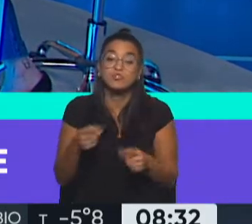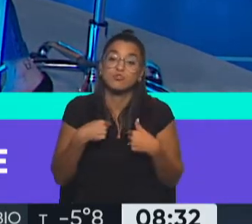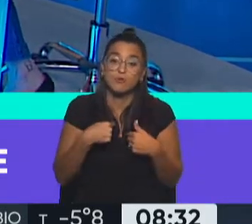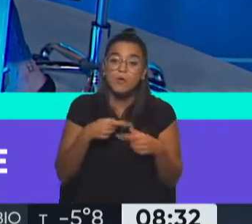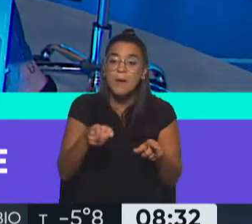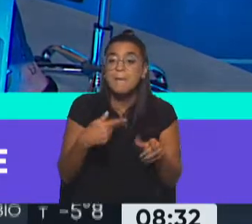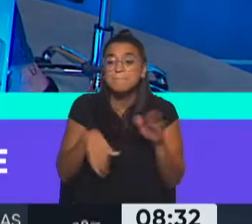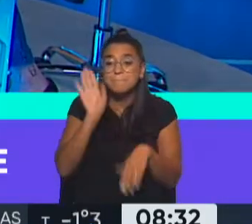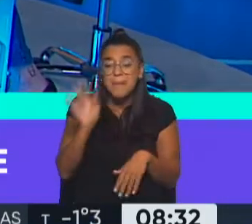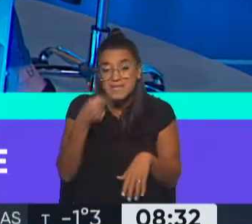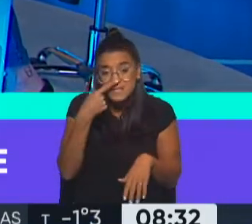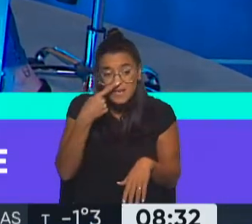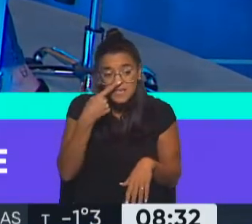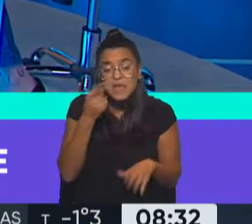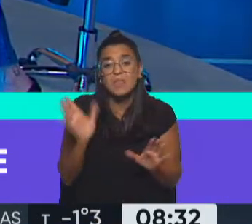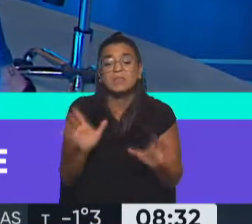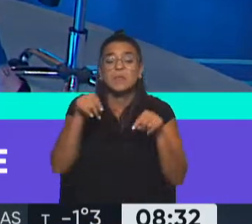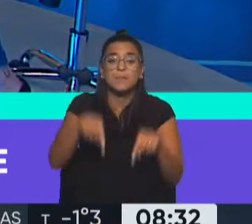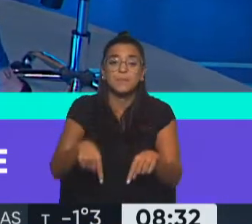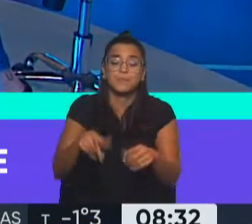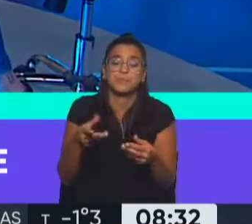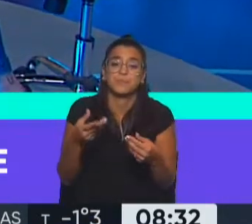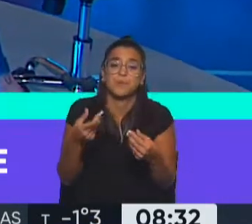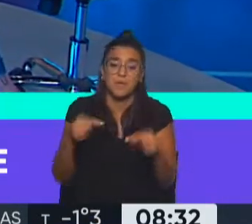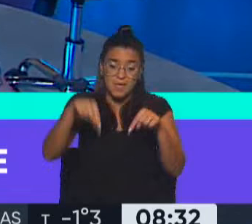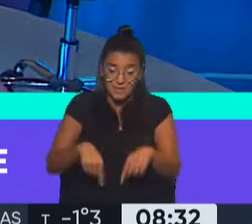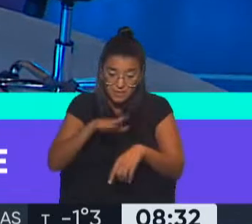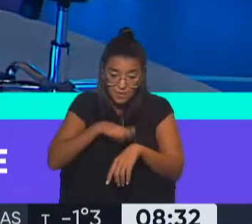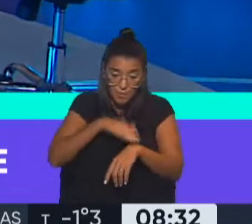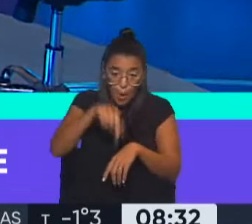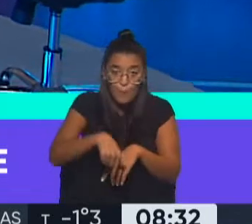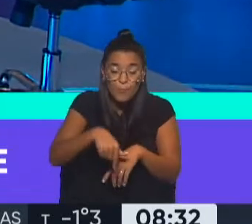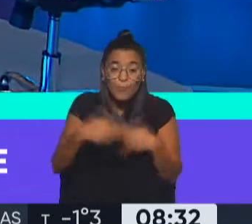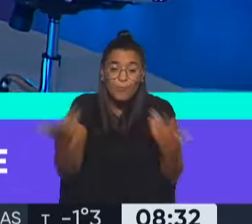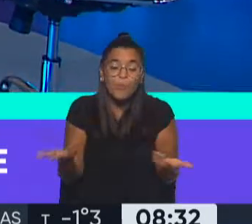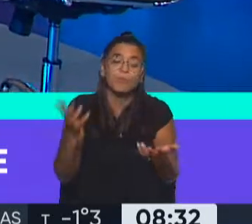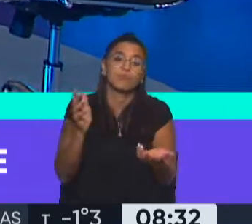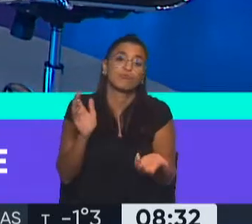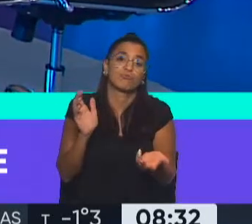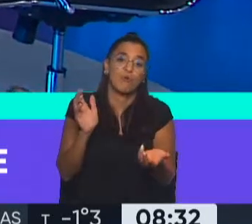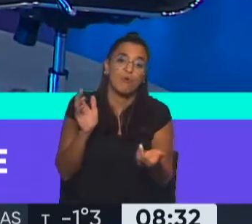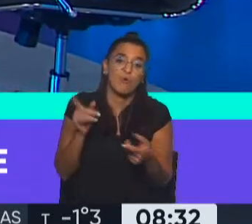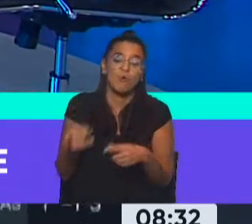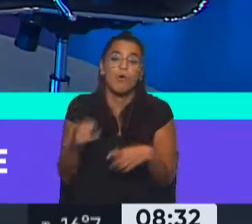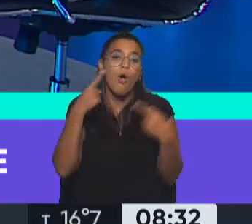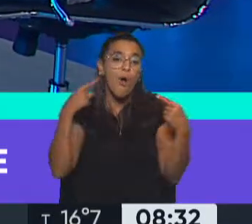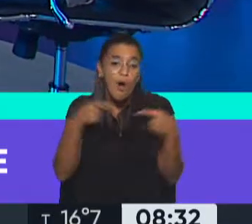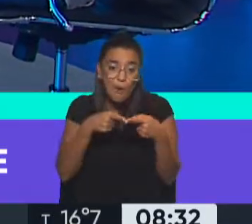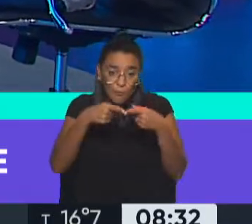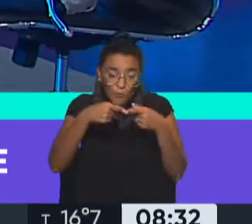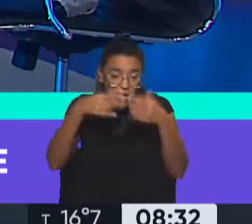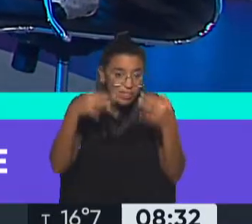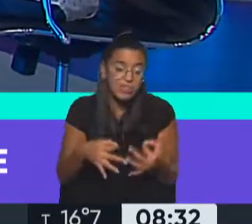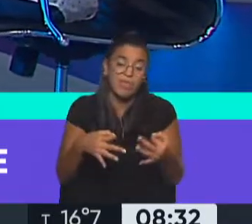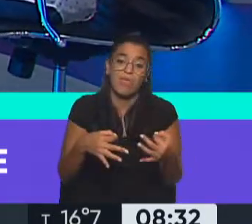lo más interesante para tener en cuenta que es a partir de este momento, más allá de las coyunturas, el objetivo,